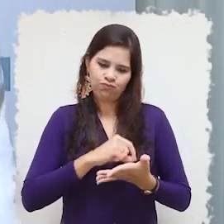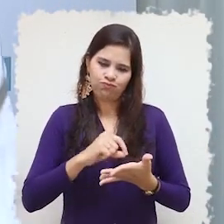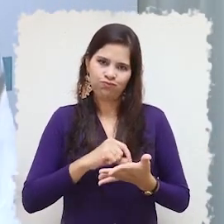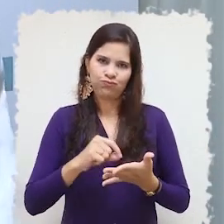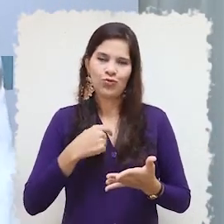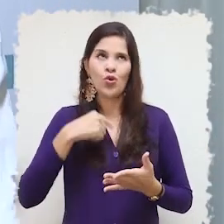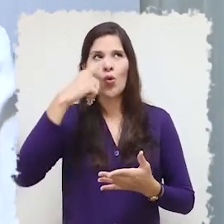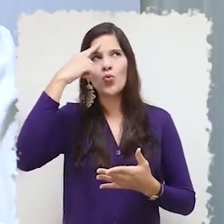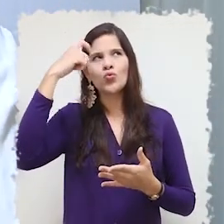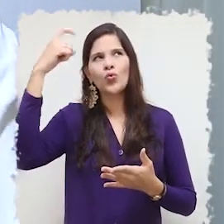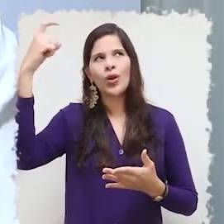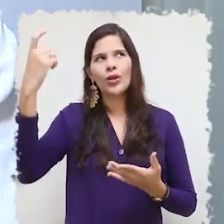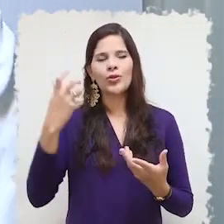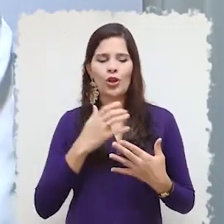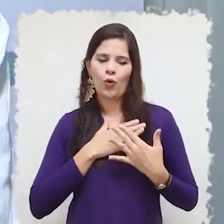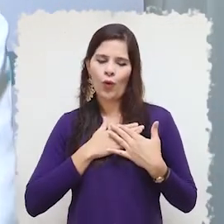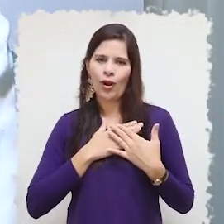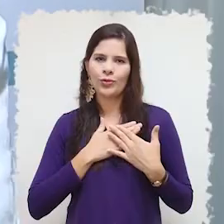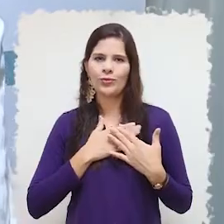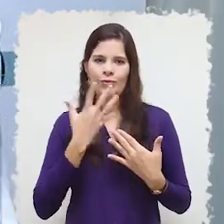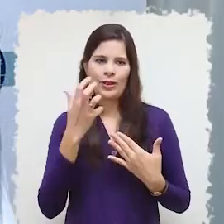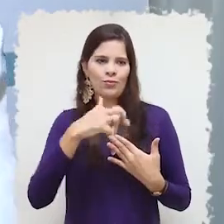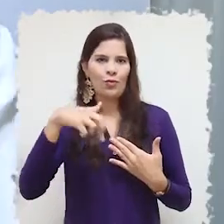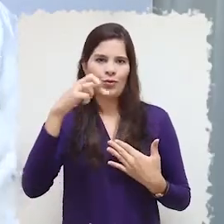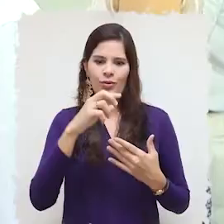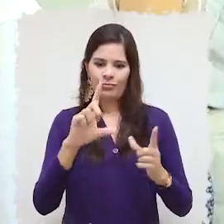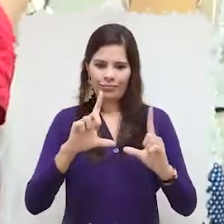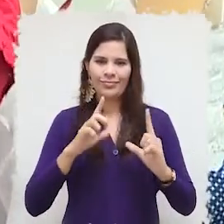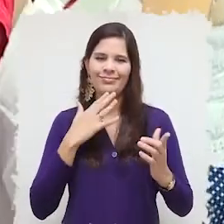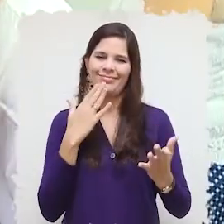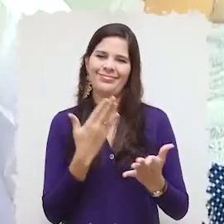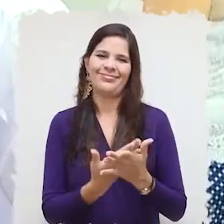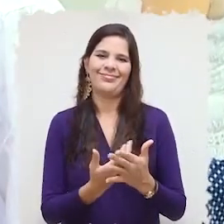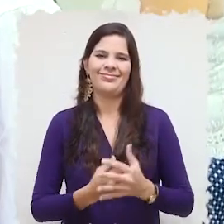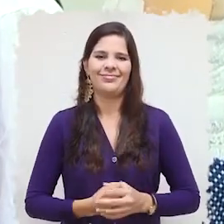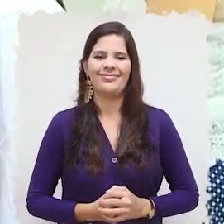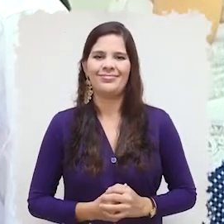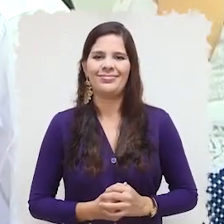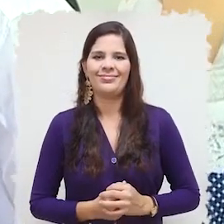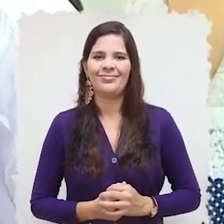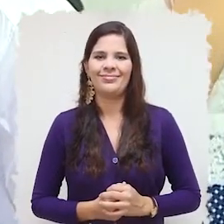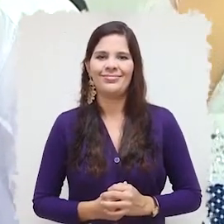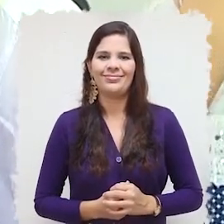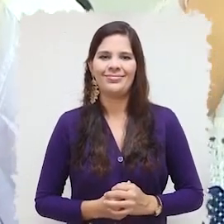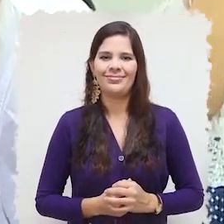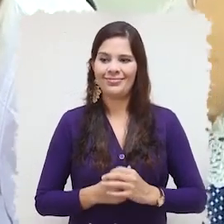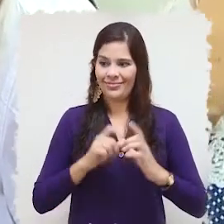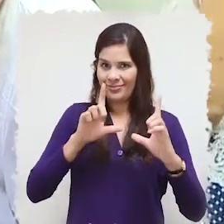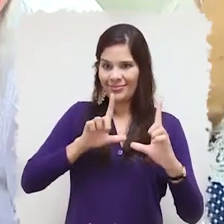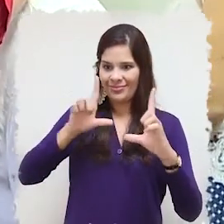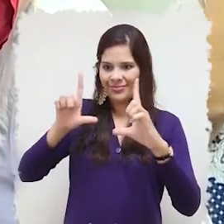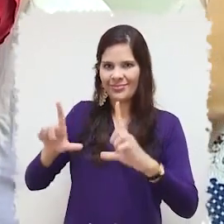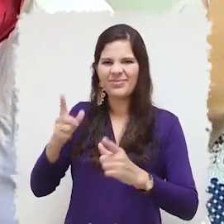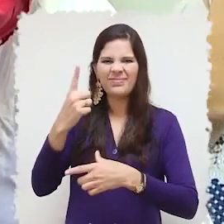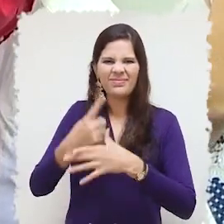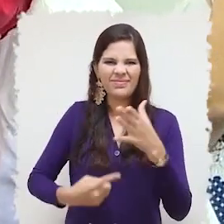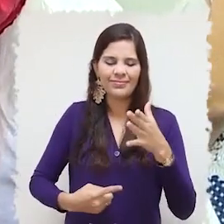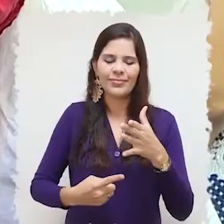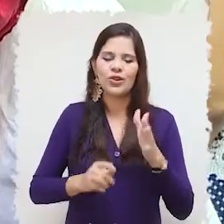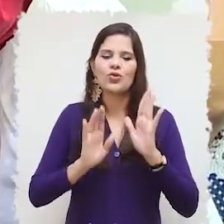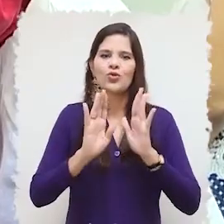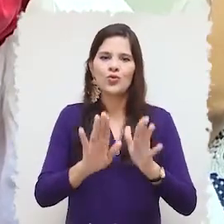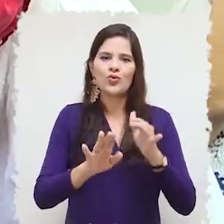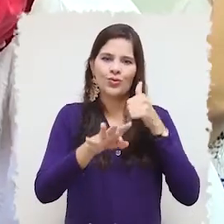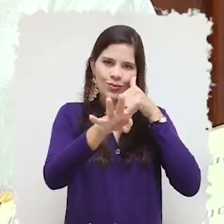mis sueños, en mi corazón y en mi vida. El título honorífico entregado al señor Aurelio Núñez es en el programa de